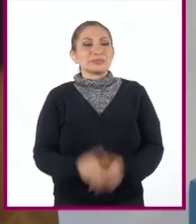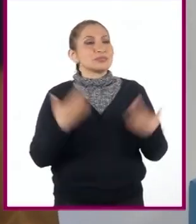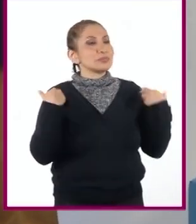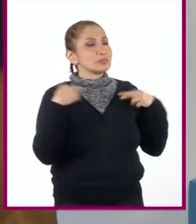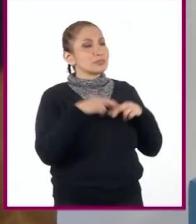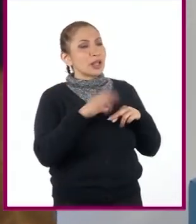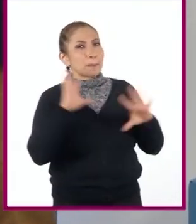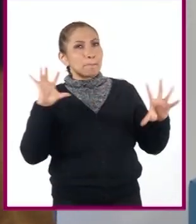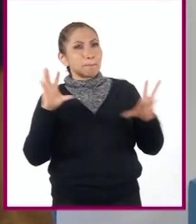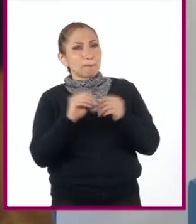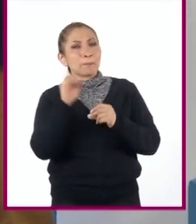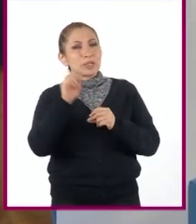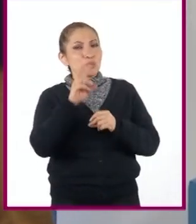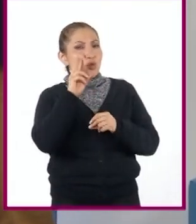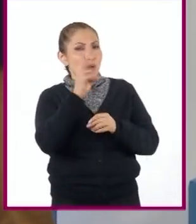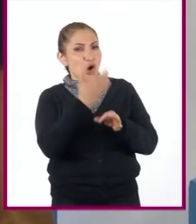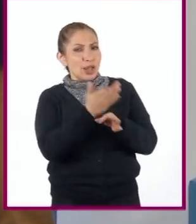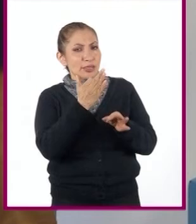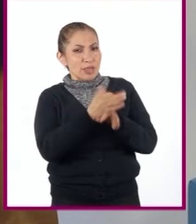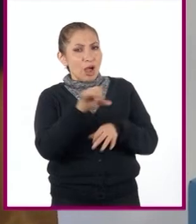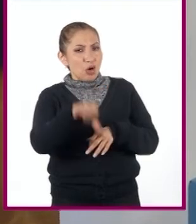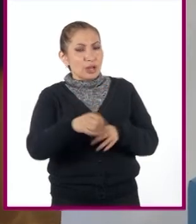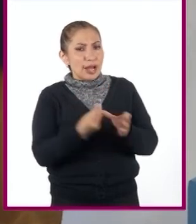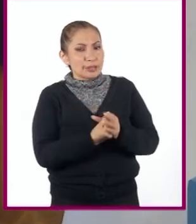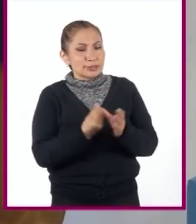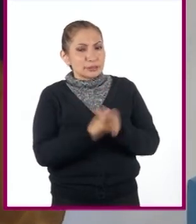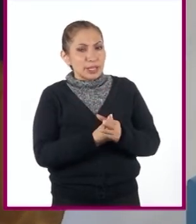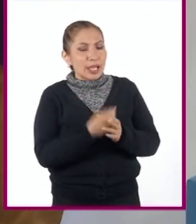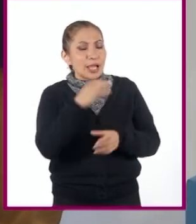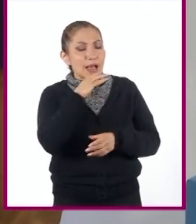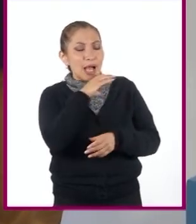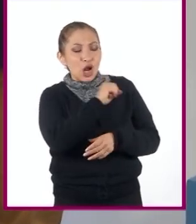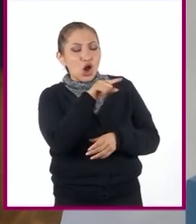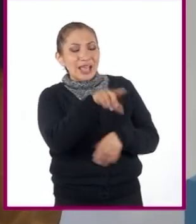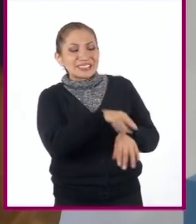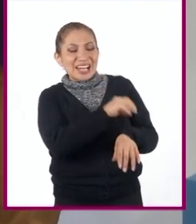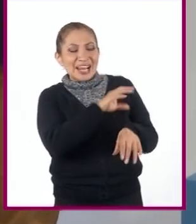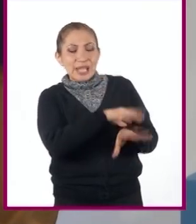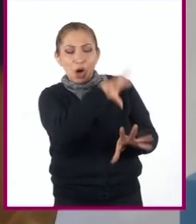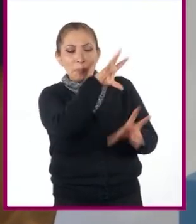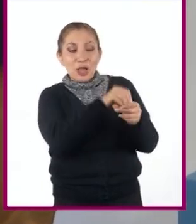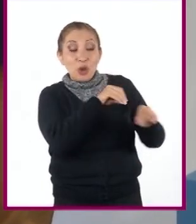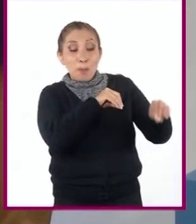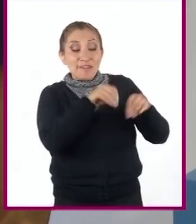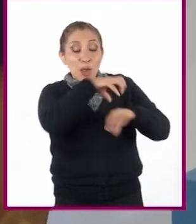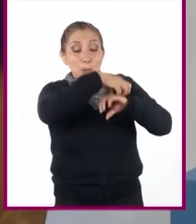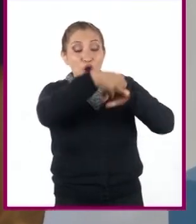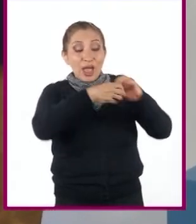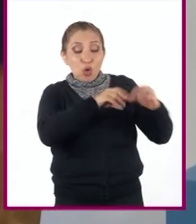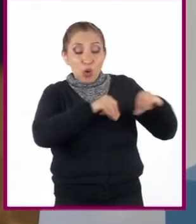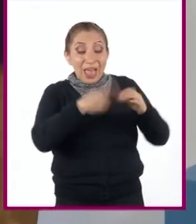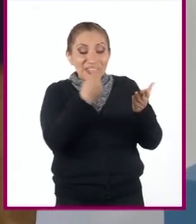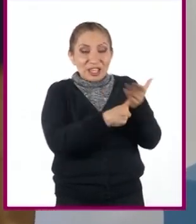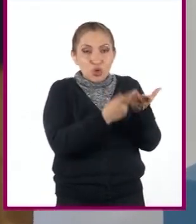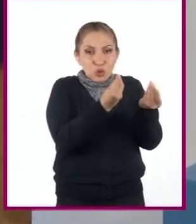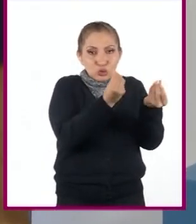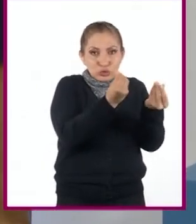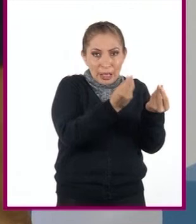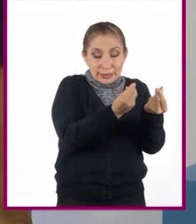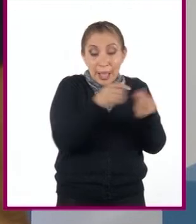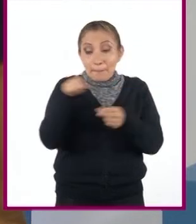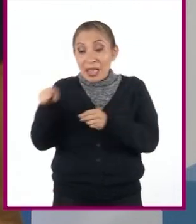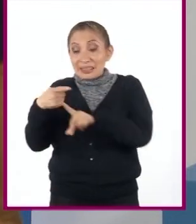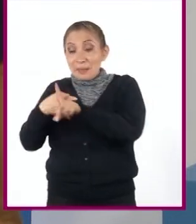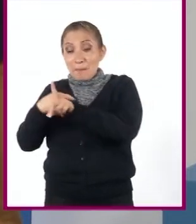Maestro, recapitulando lo que vimos el día de hoy. El calor es la energía total del movimiento molecular en una sustancia,